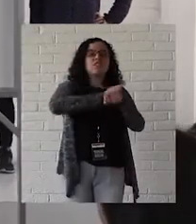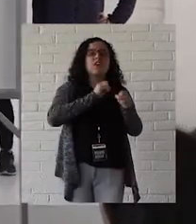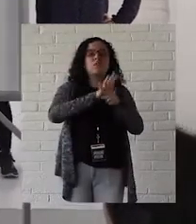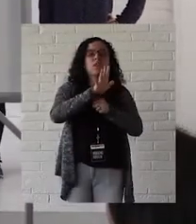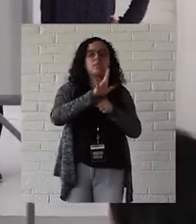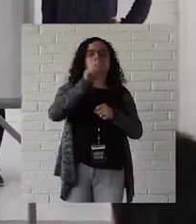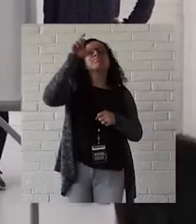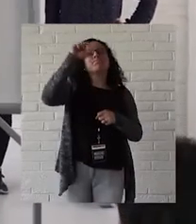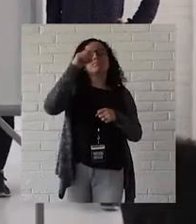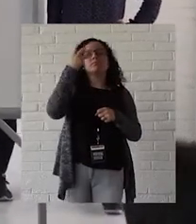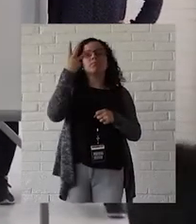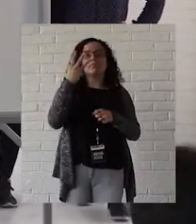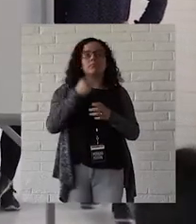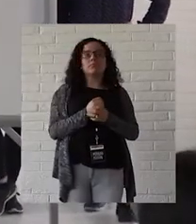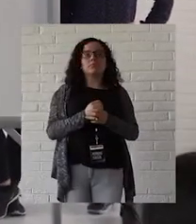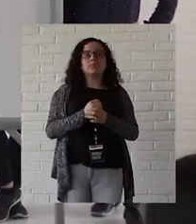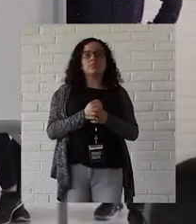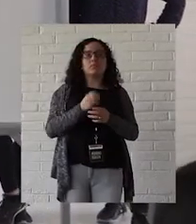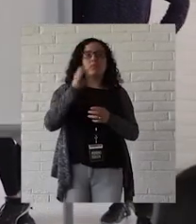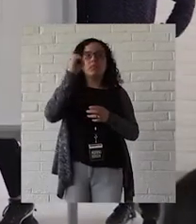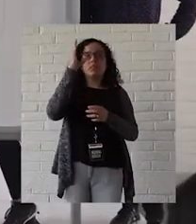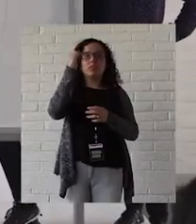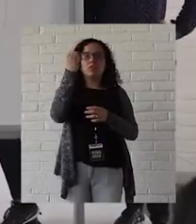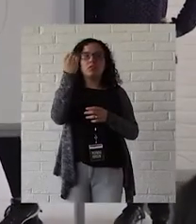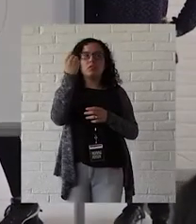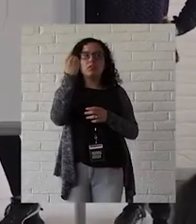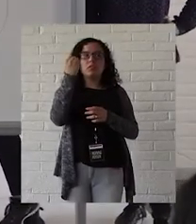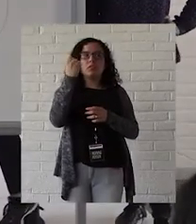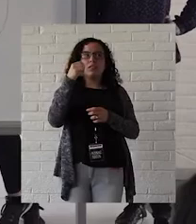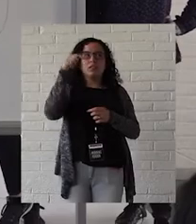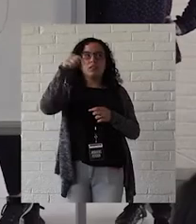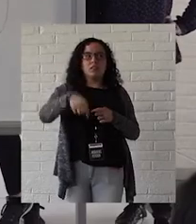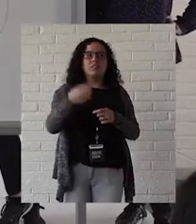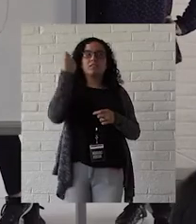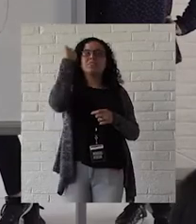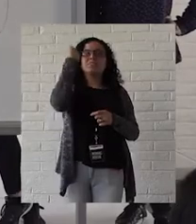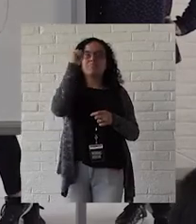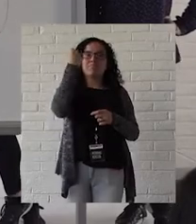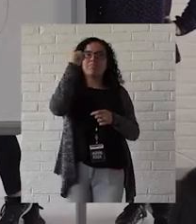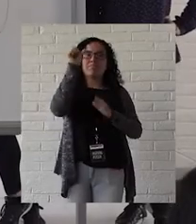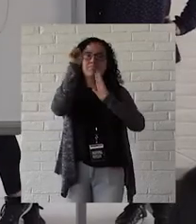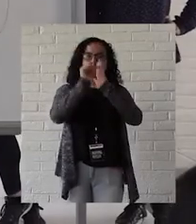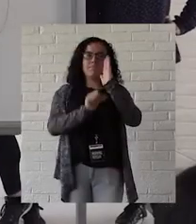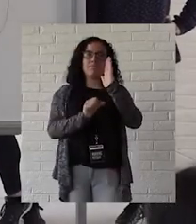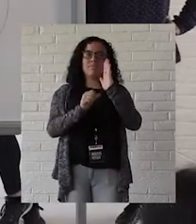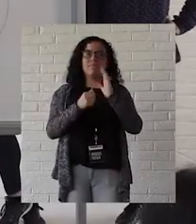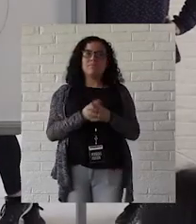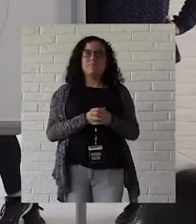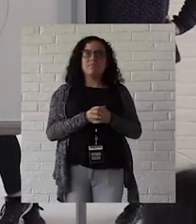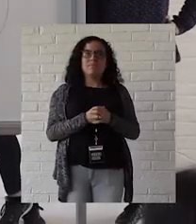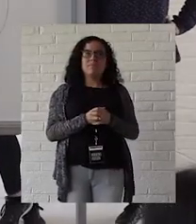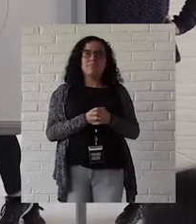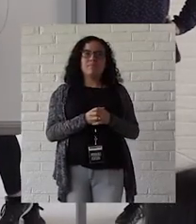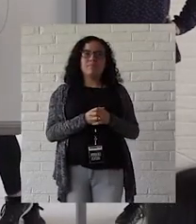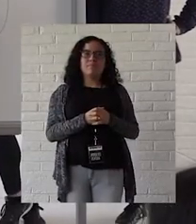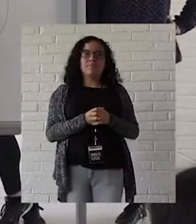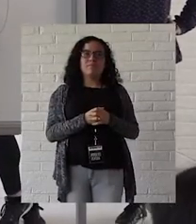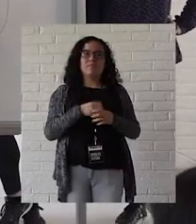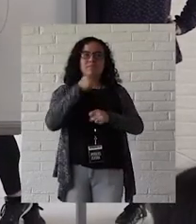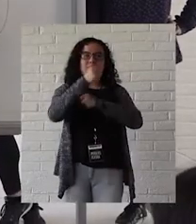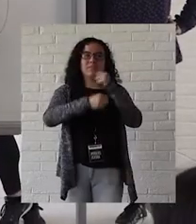23. De 09, ¿en qué mes estamos? Septiembre. De septiembre. ¿Del qué año